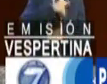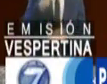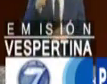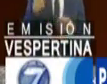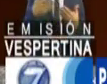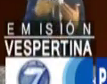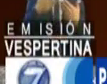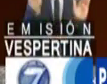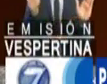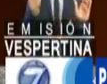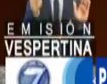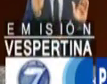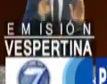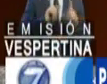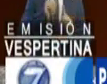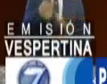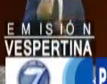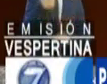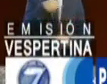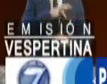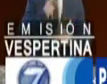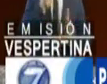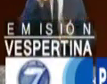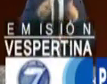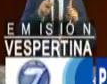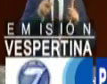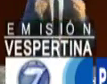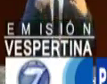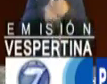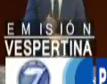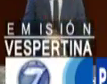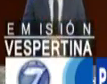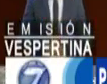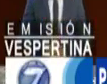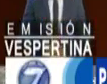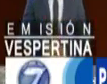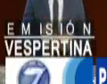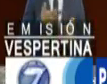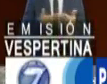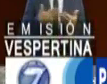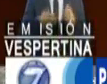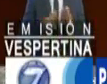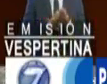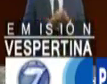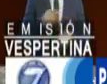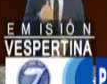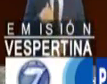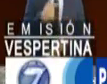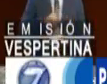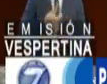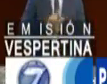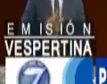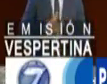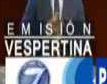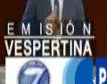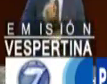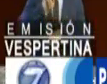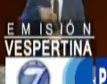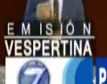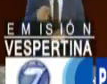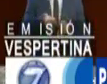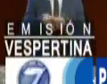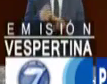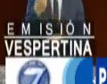Vengo a dirigirme a ustedes como aquel hermano menor que reconoce en su hermano mayor que da guía con su